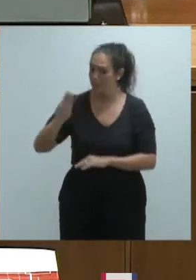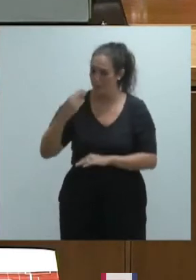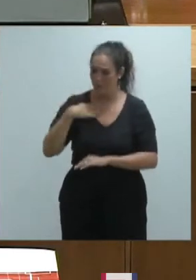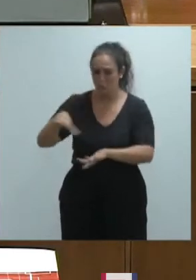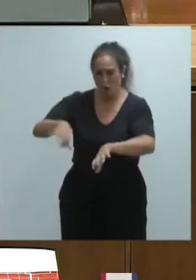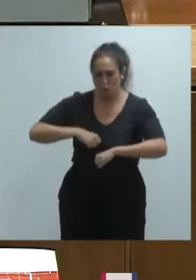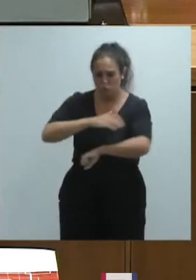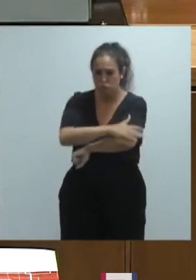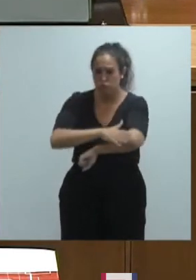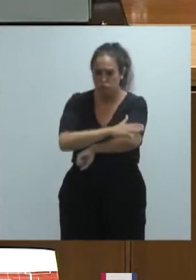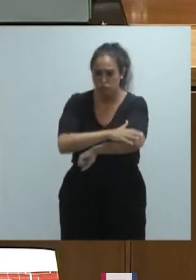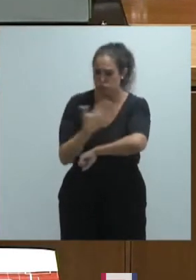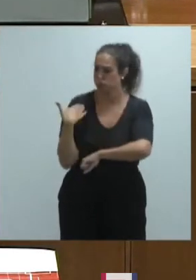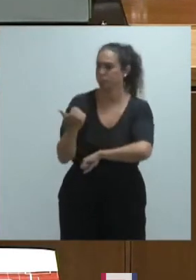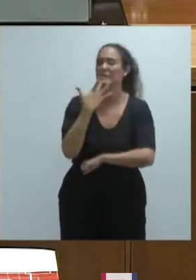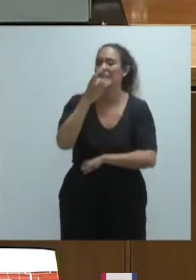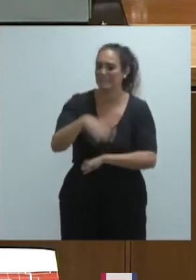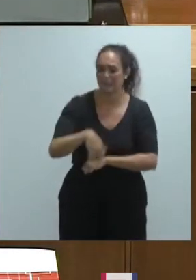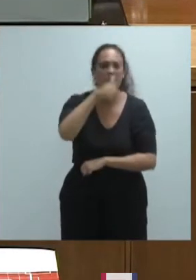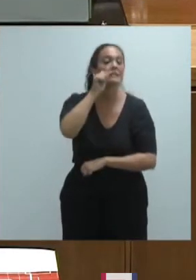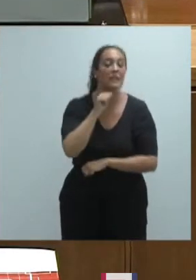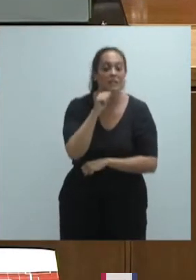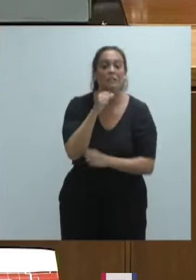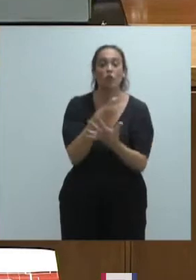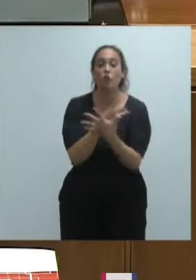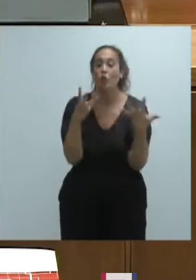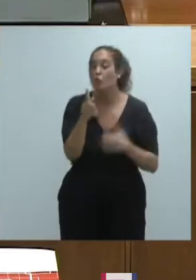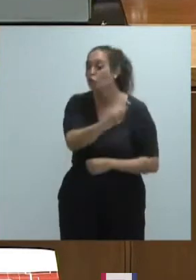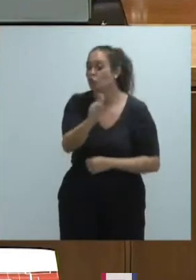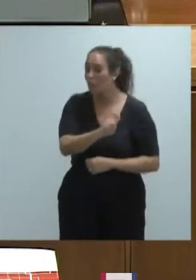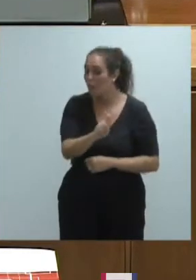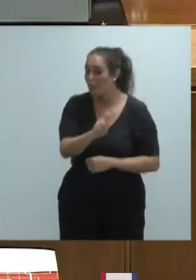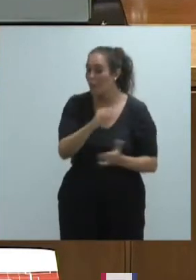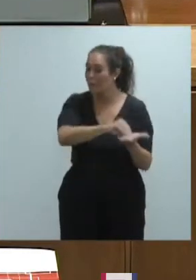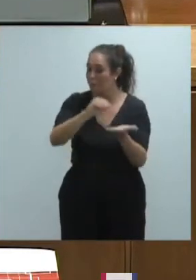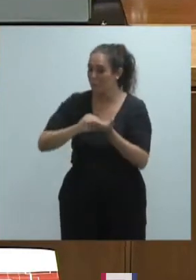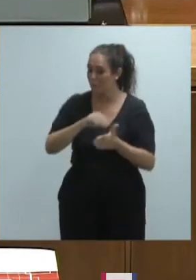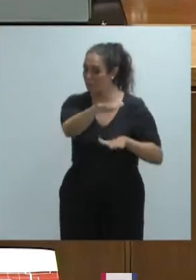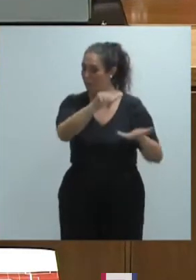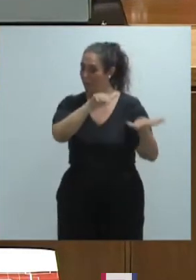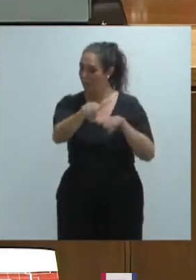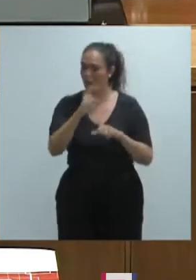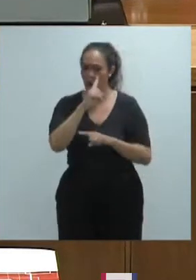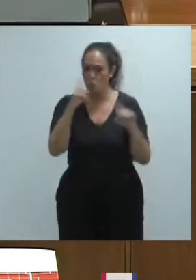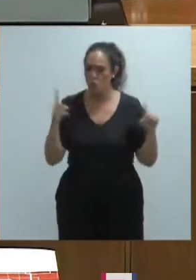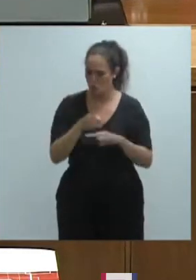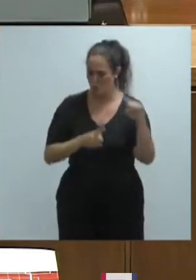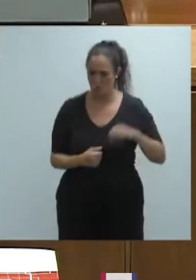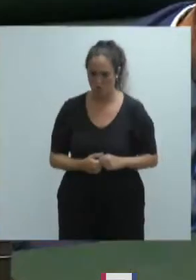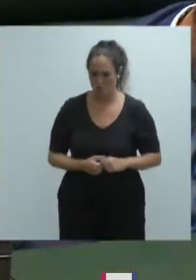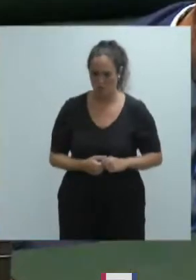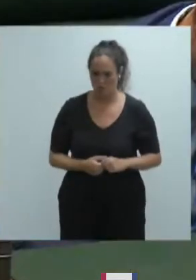ahora nos vamos a y en directo ahí están viendo al portavoz del partido socialista en su intervención